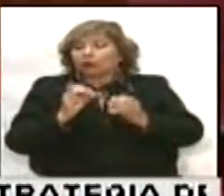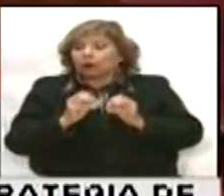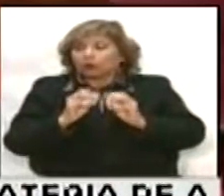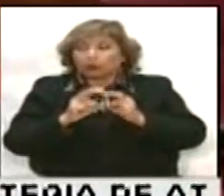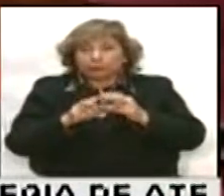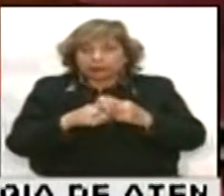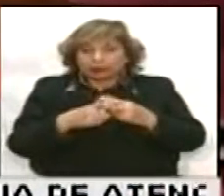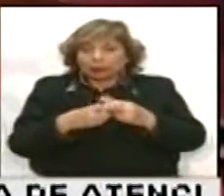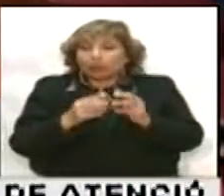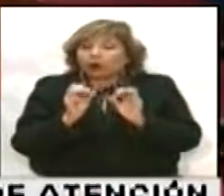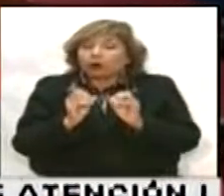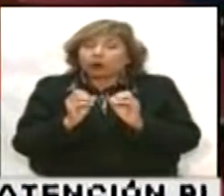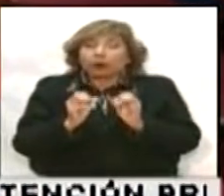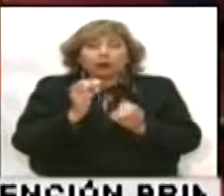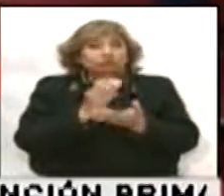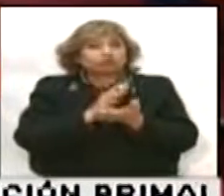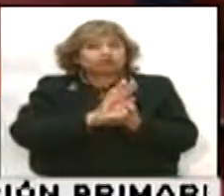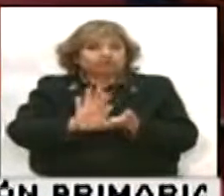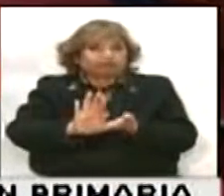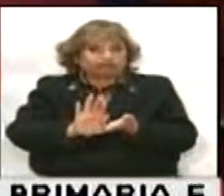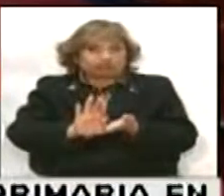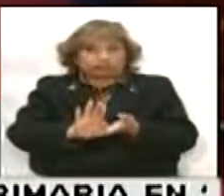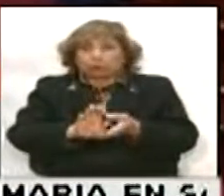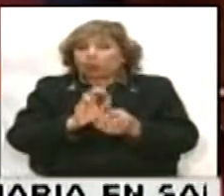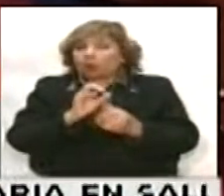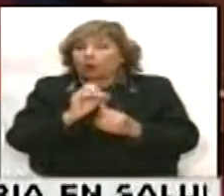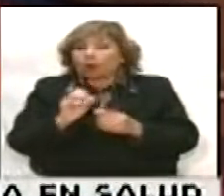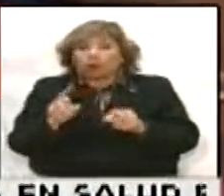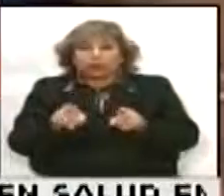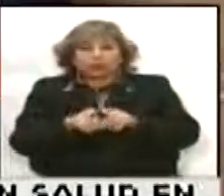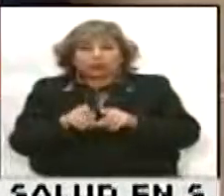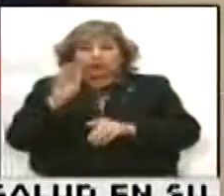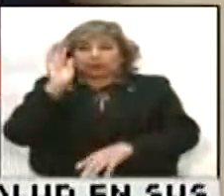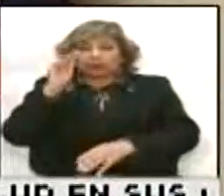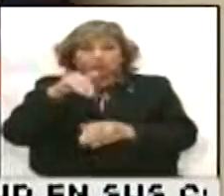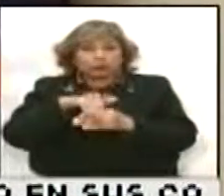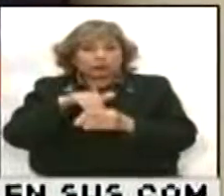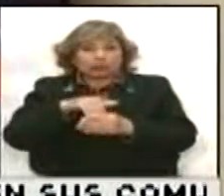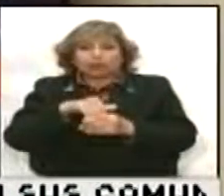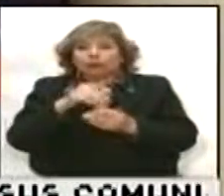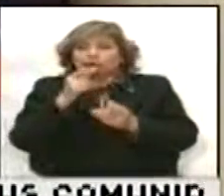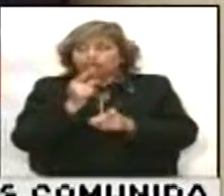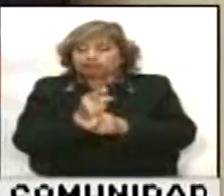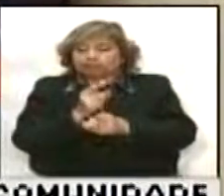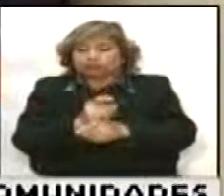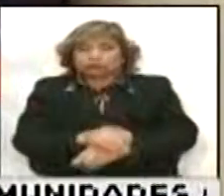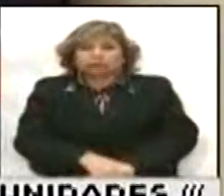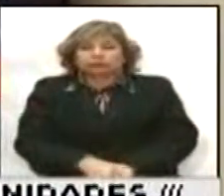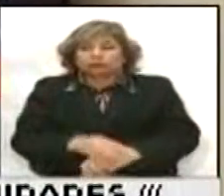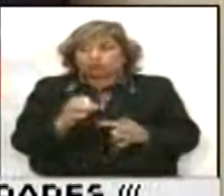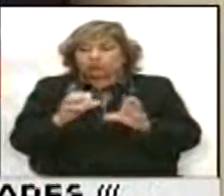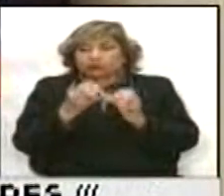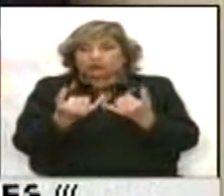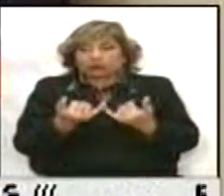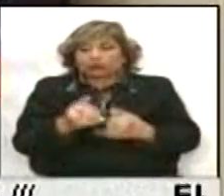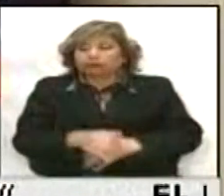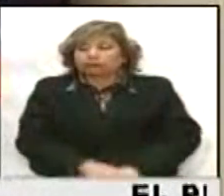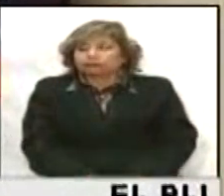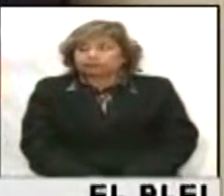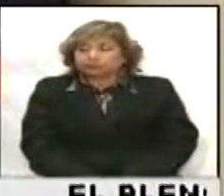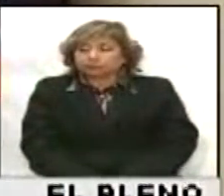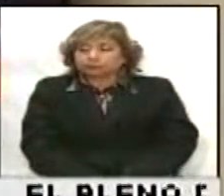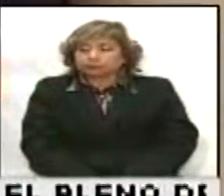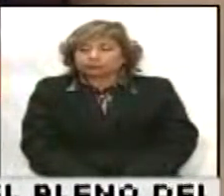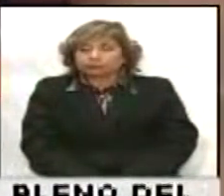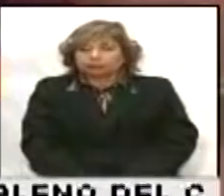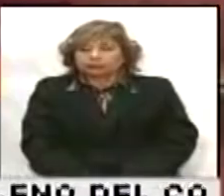origen, cosa que acaba de ser rechazada, o en todo caso, votar por la insistencia, por favor, que es lo que está ocurriendo en estos instantes. Narváez, Galván,